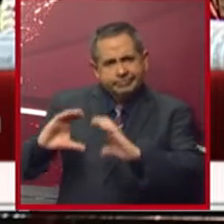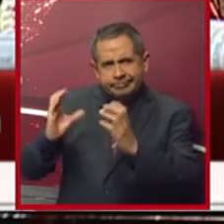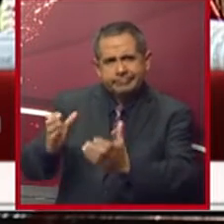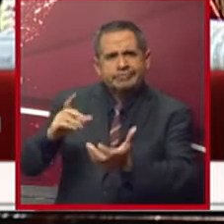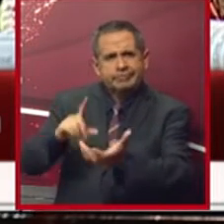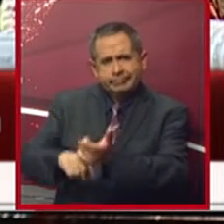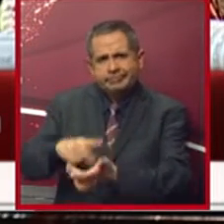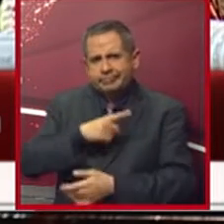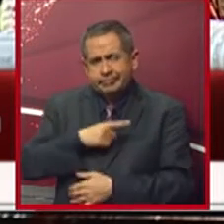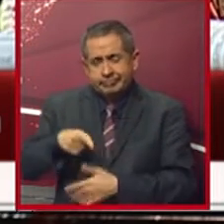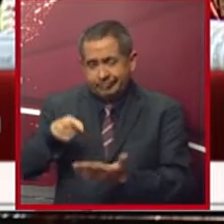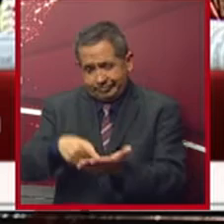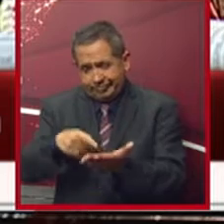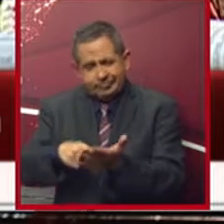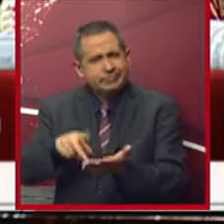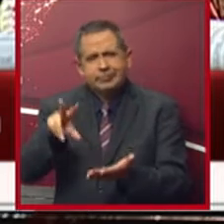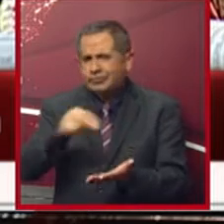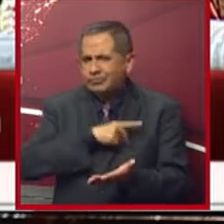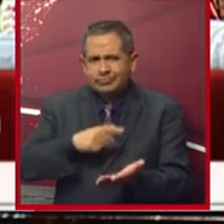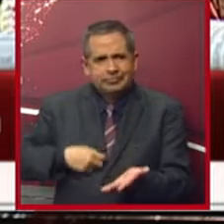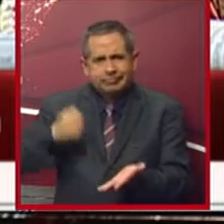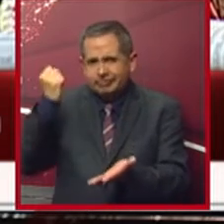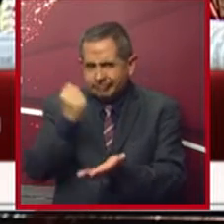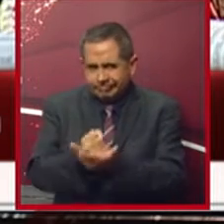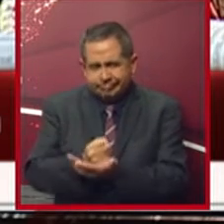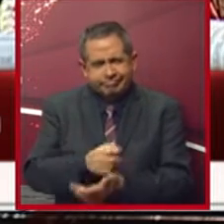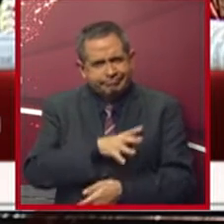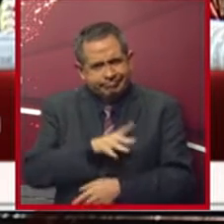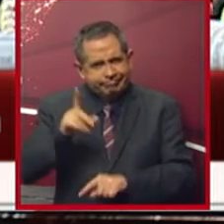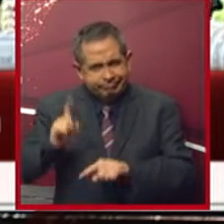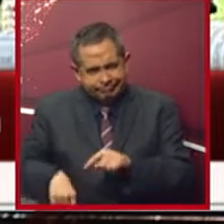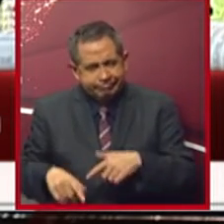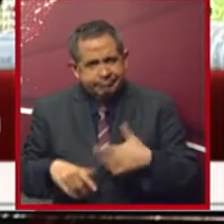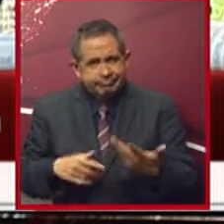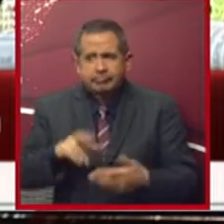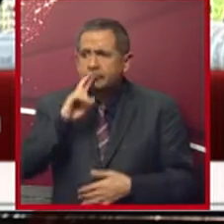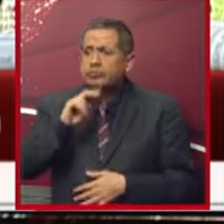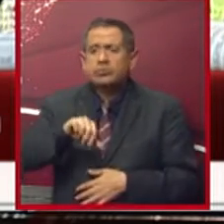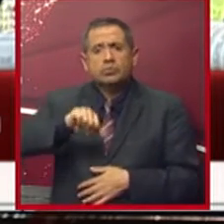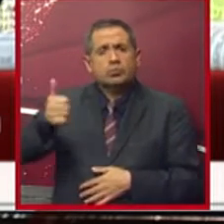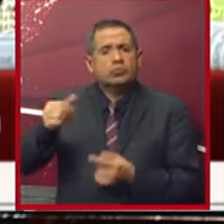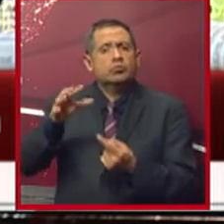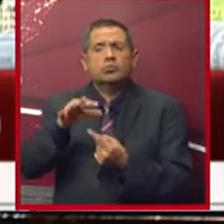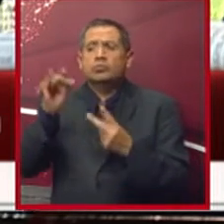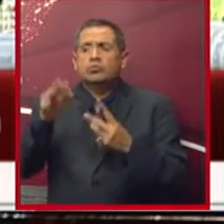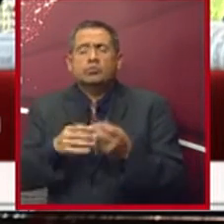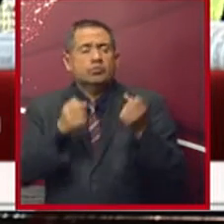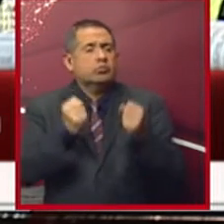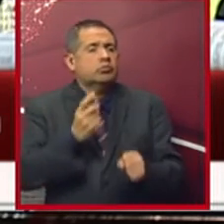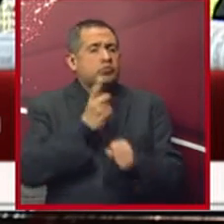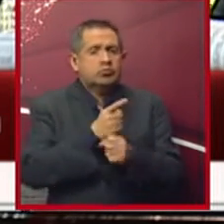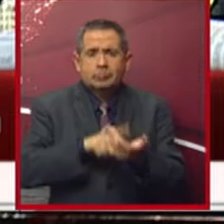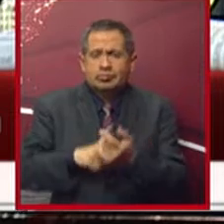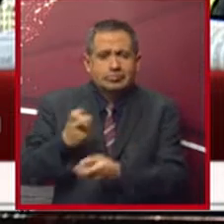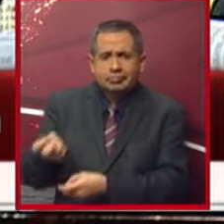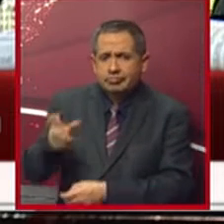para rechazar el dictamen que crea la Guardia Nacional y buscar una alternativa que garantice la seguridad en el